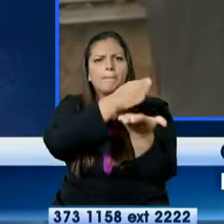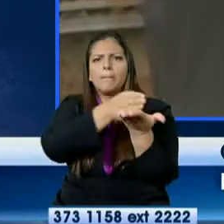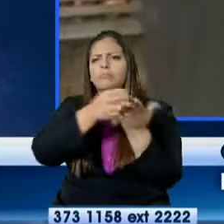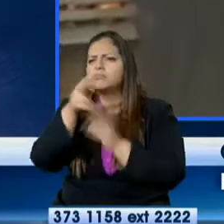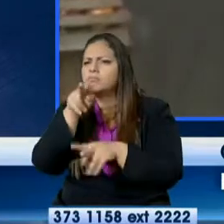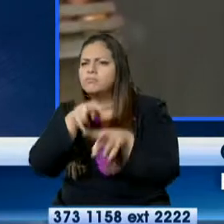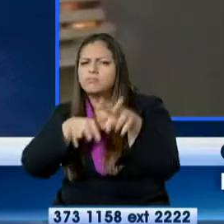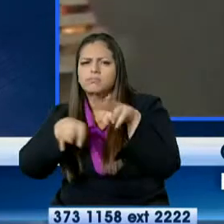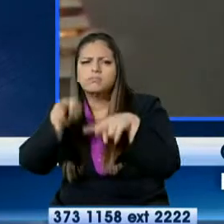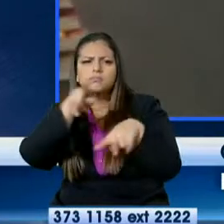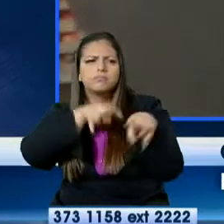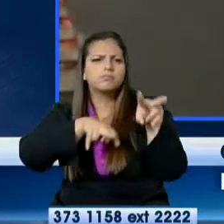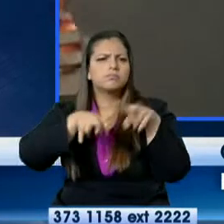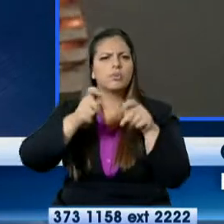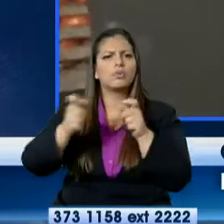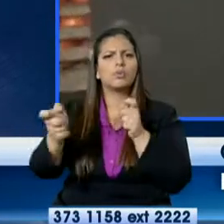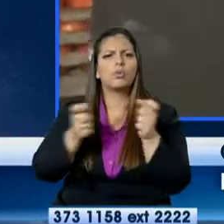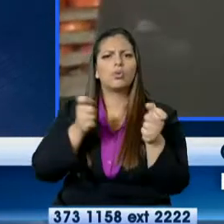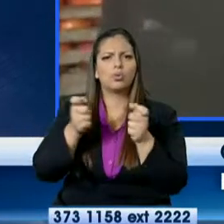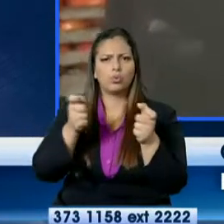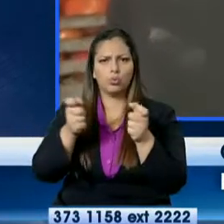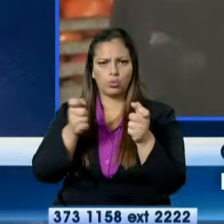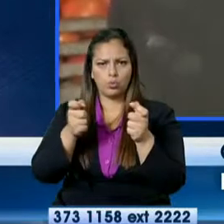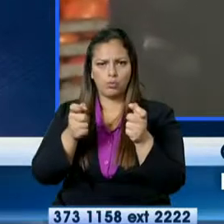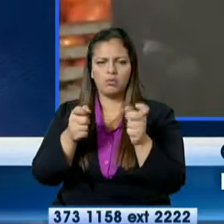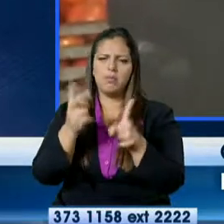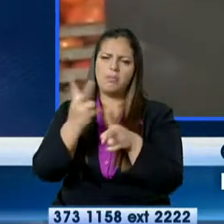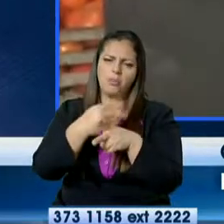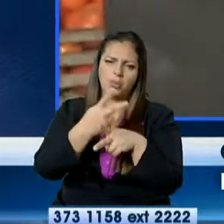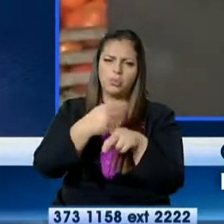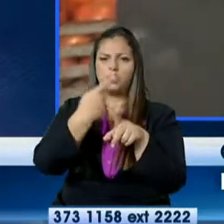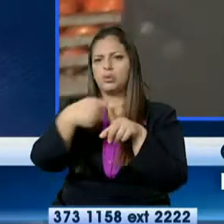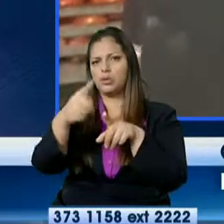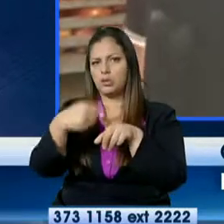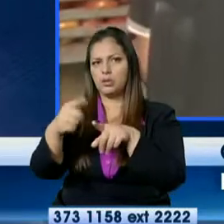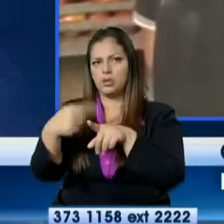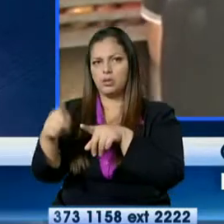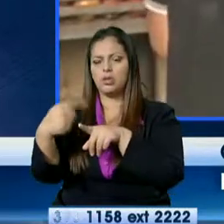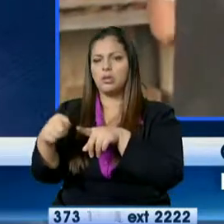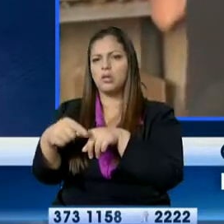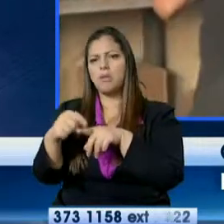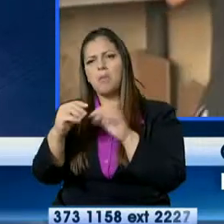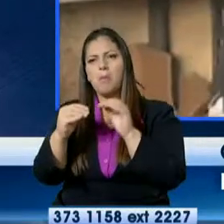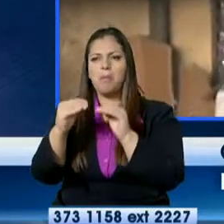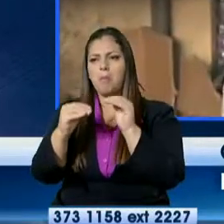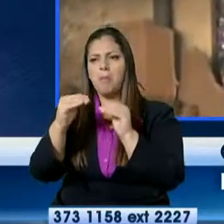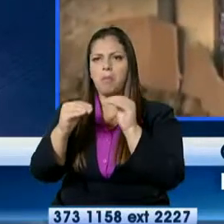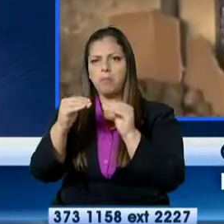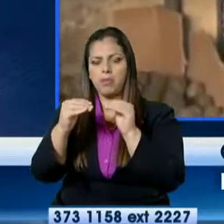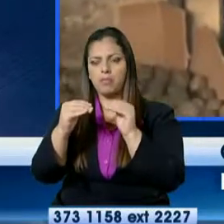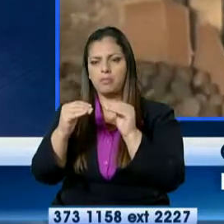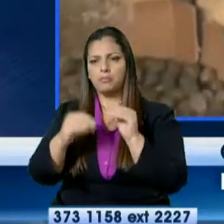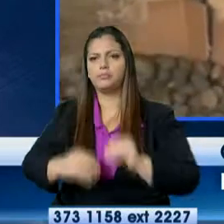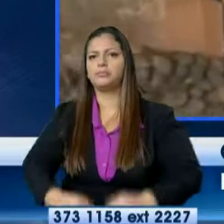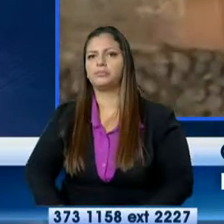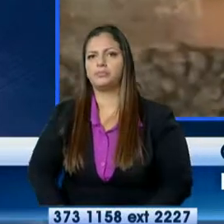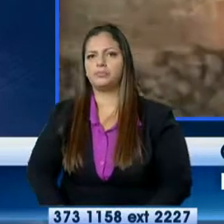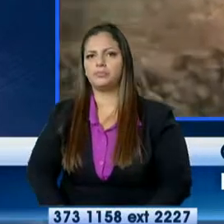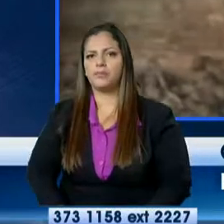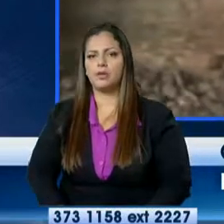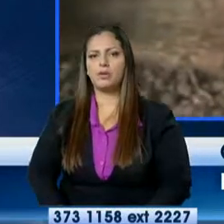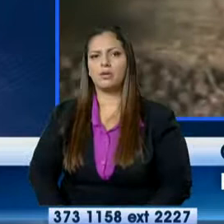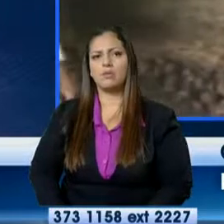tiendas controlamos el valor promedio de los productos no hay una lista para que el comerciante minorista para que él deba